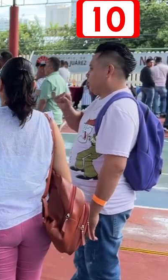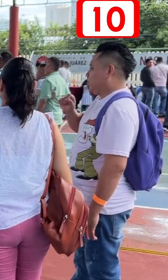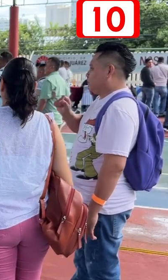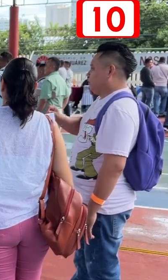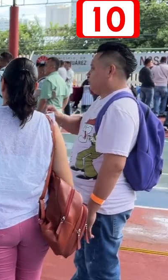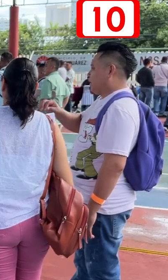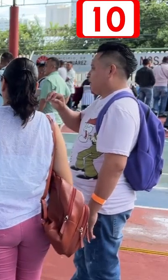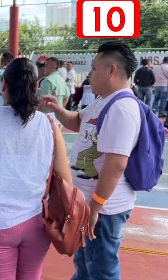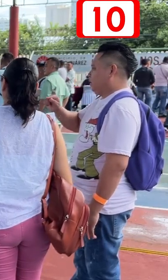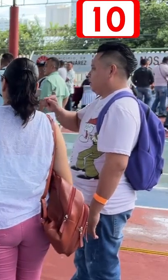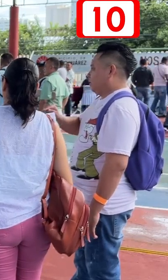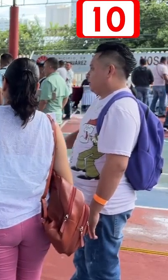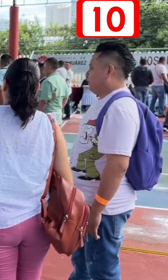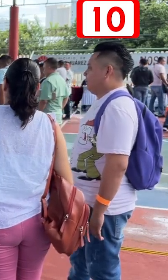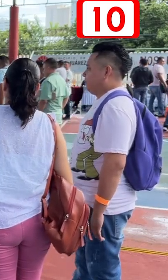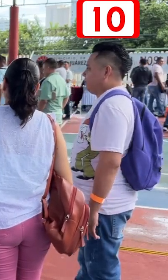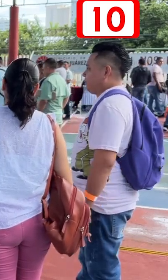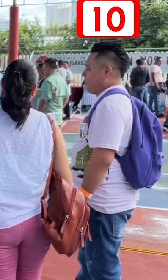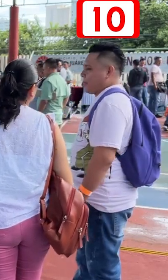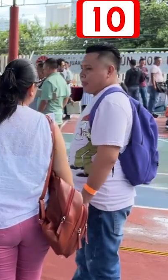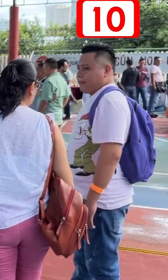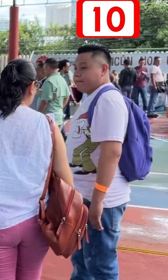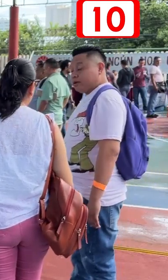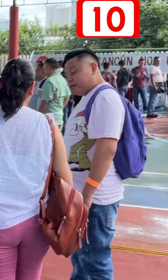para notivisión cilia Fernández